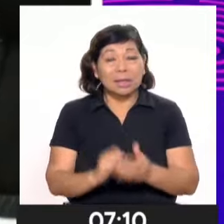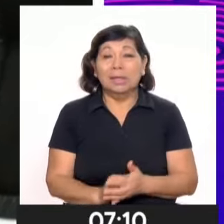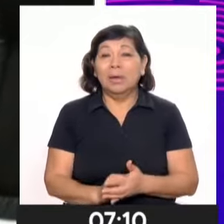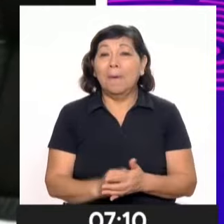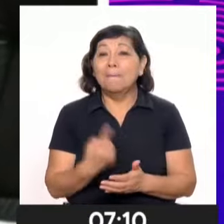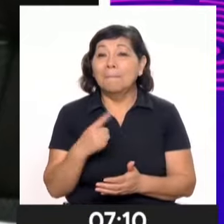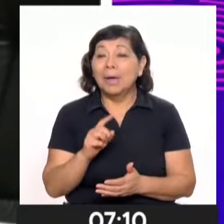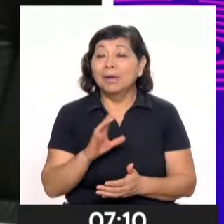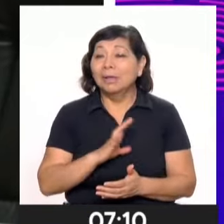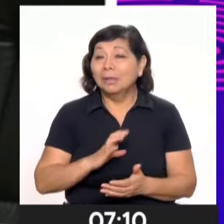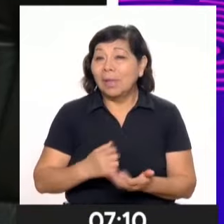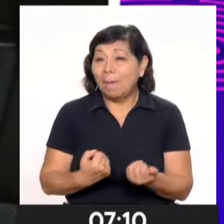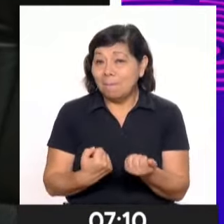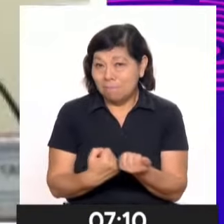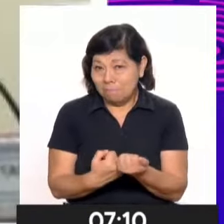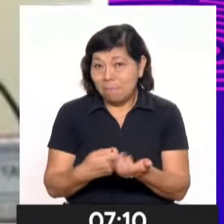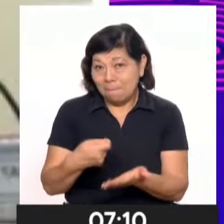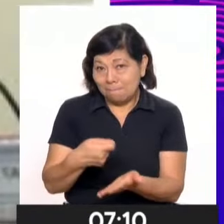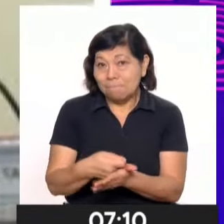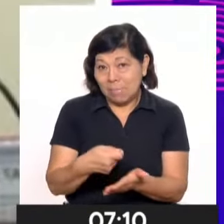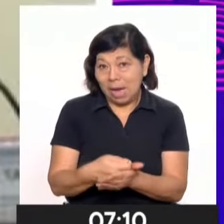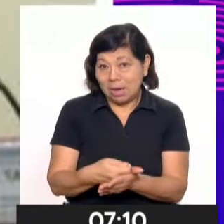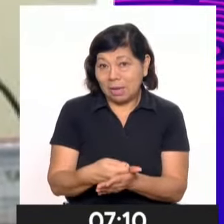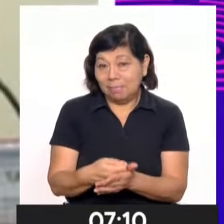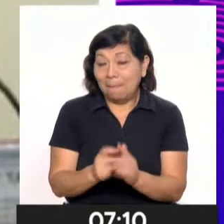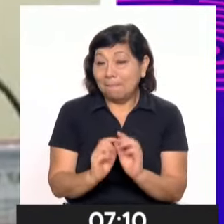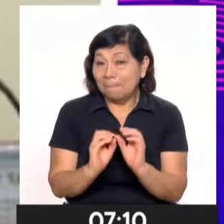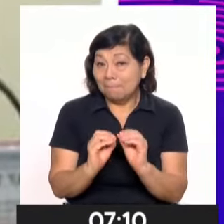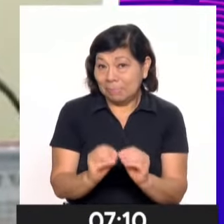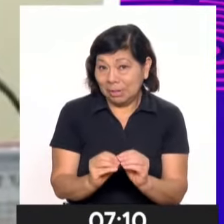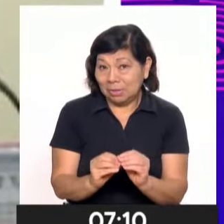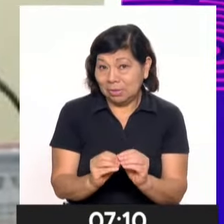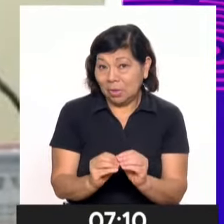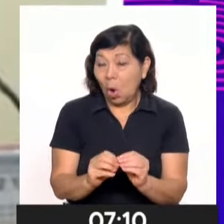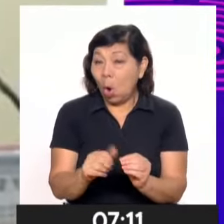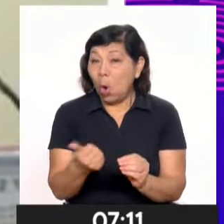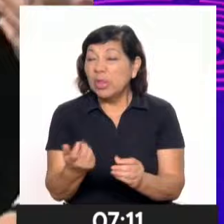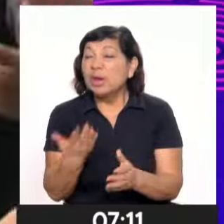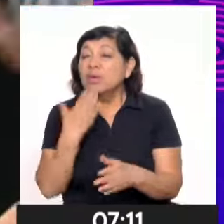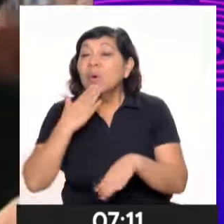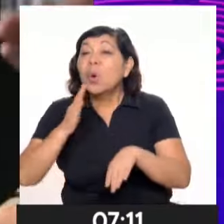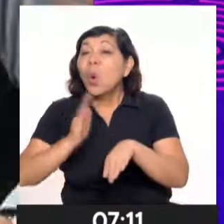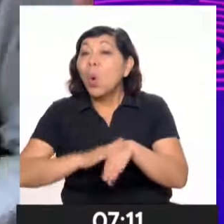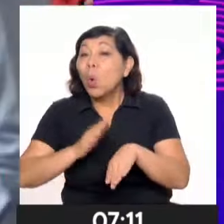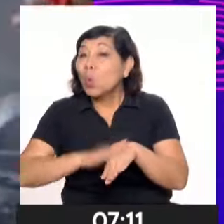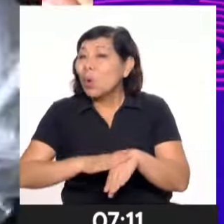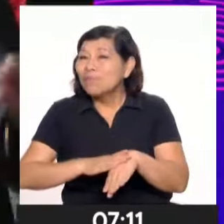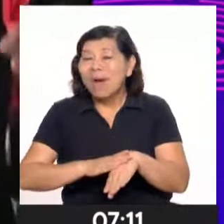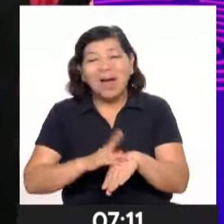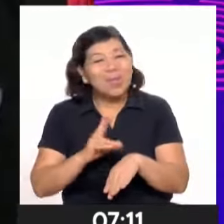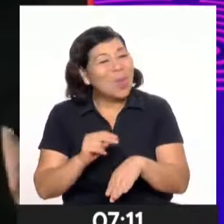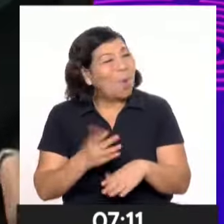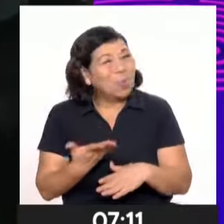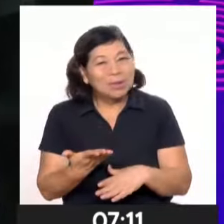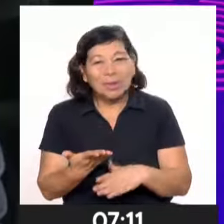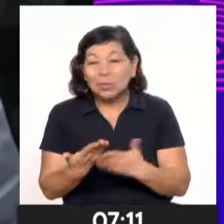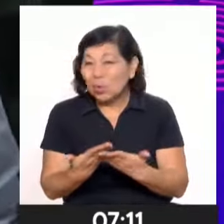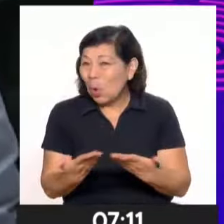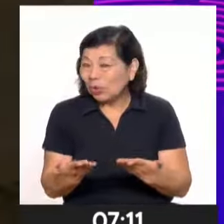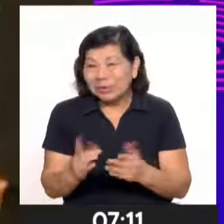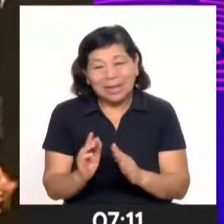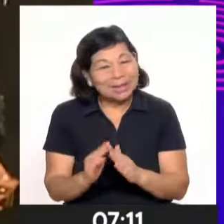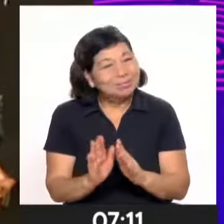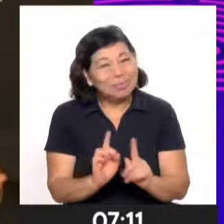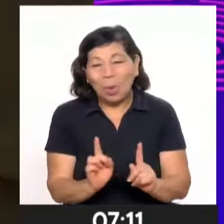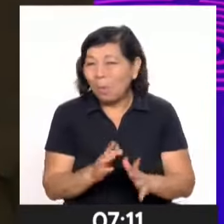en favor del Estado, en caso que la exburgomaestre y los demás implicados no puedan hacerlo con sus bienes.